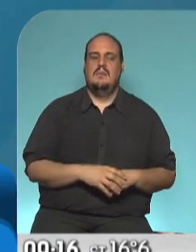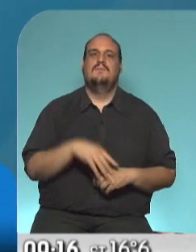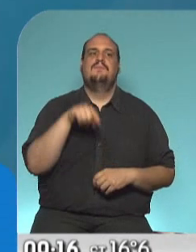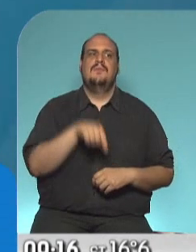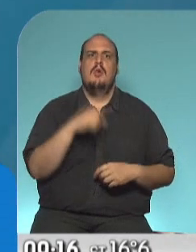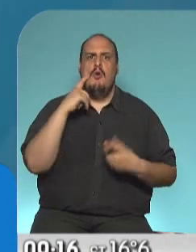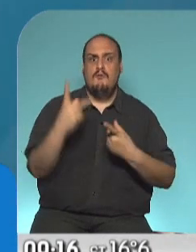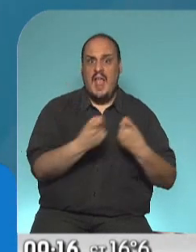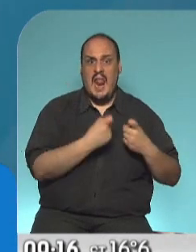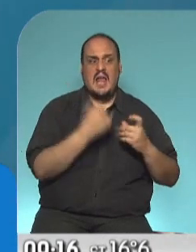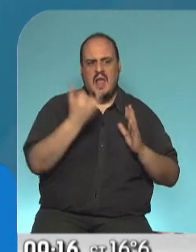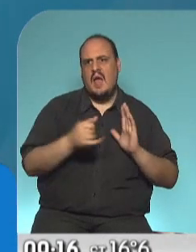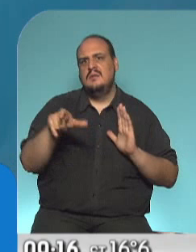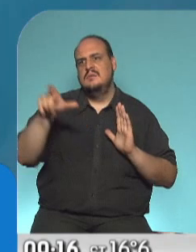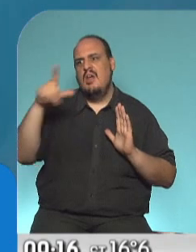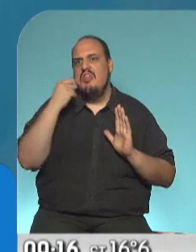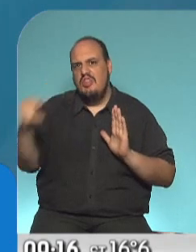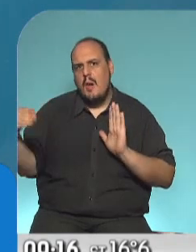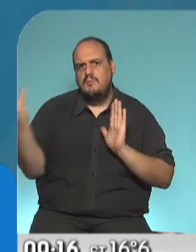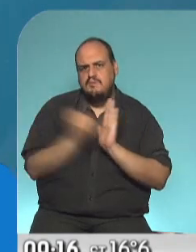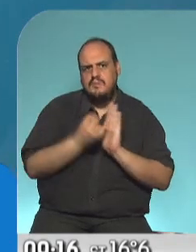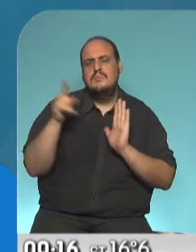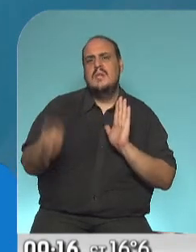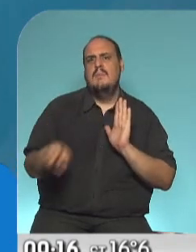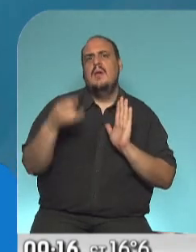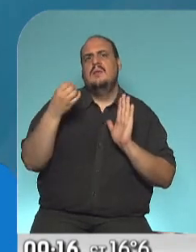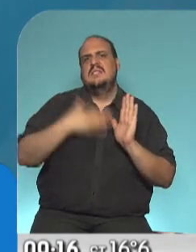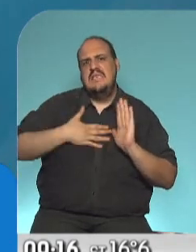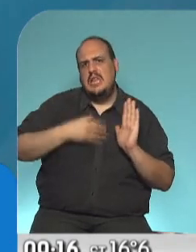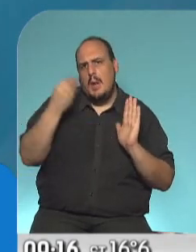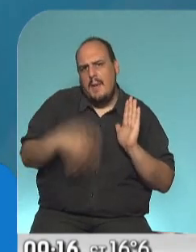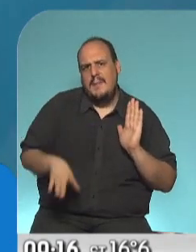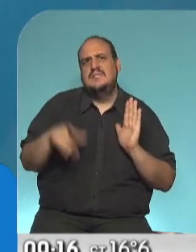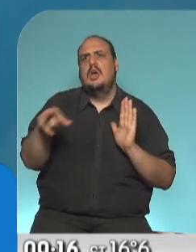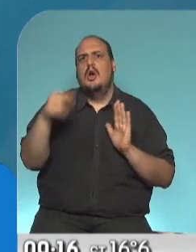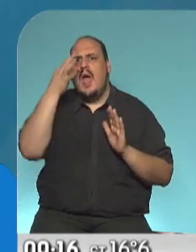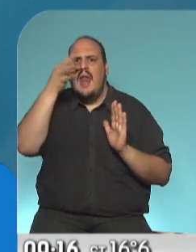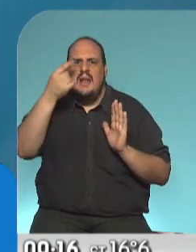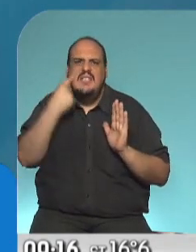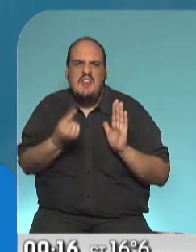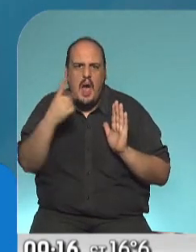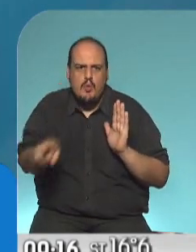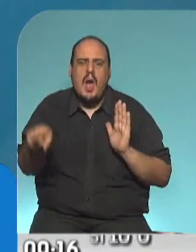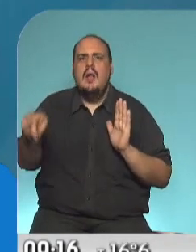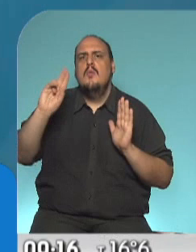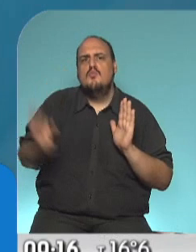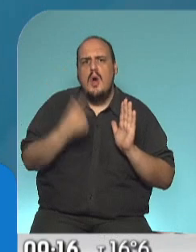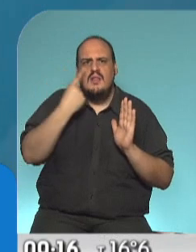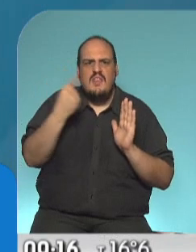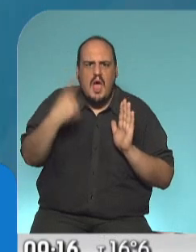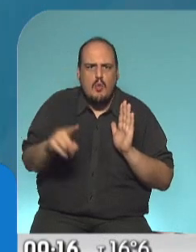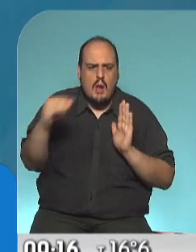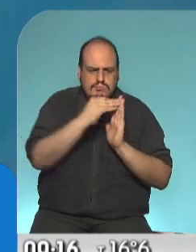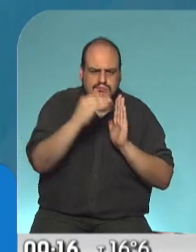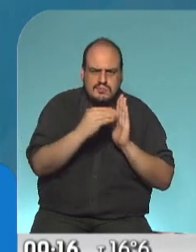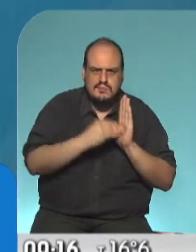fecha de notificación sino la fecha de fallecimiento la fecha de inicio de síntomas la fecha de toma de muestras como decíamos esto es muy variable y el